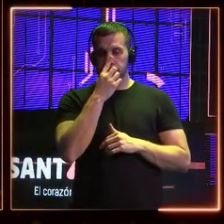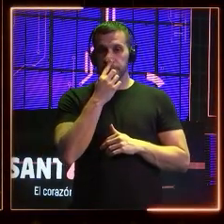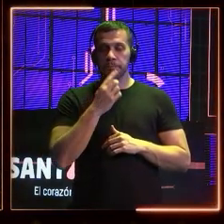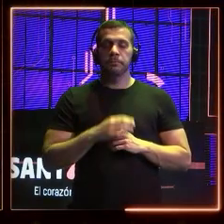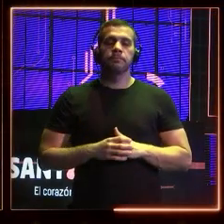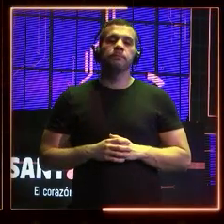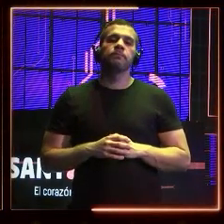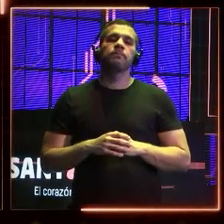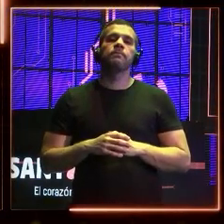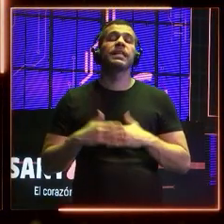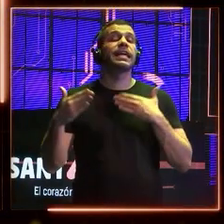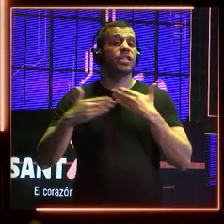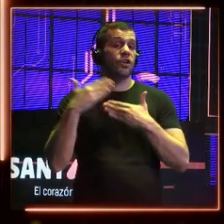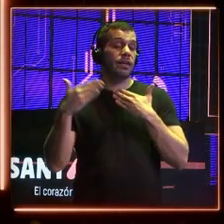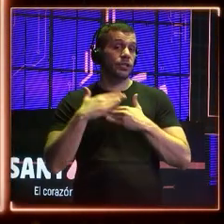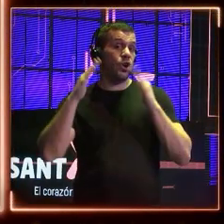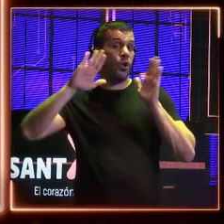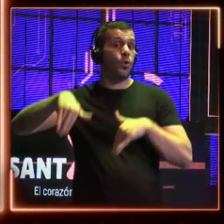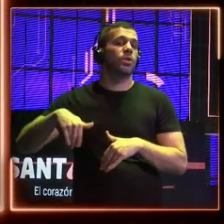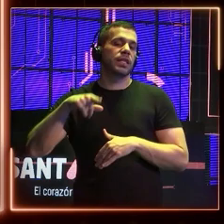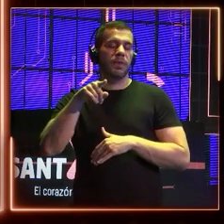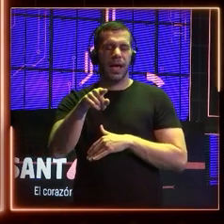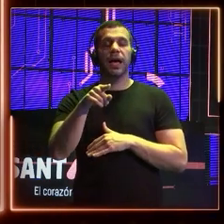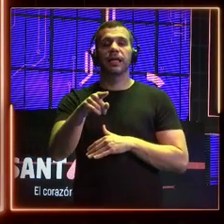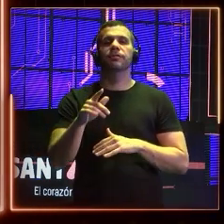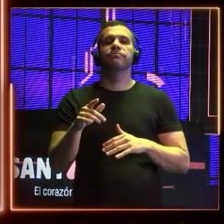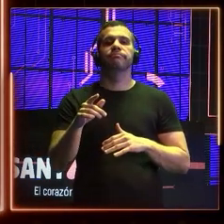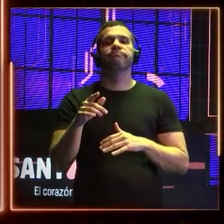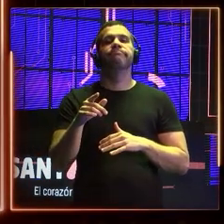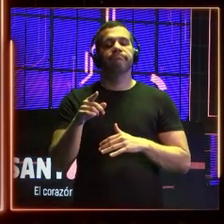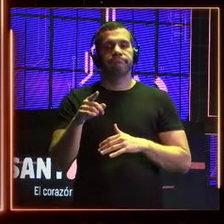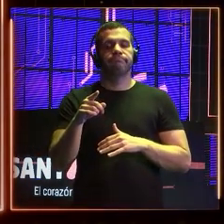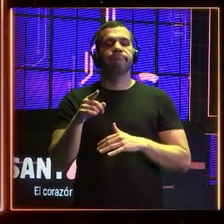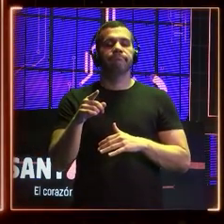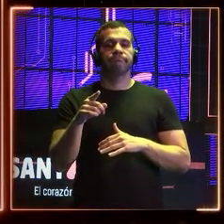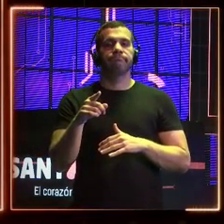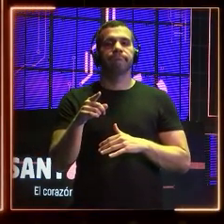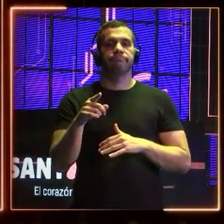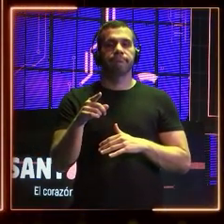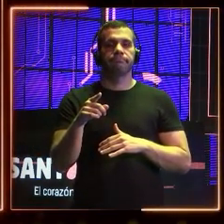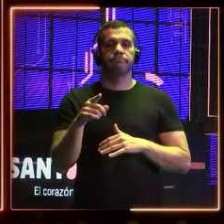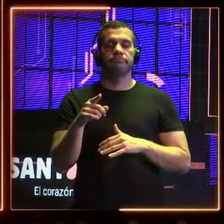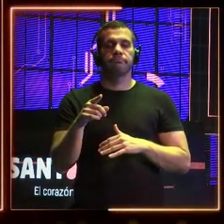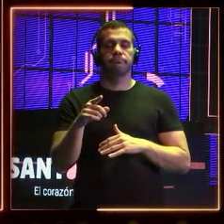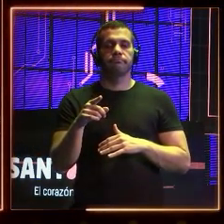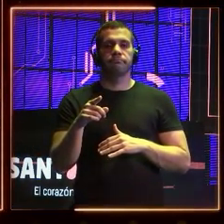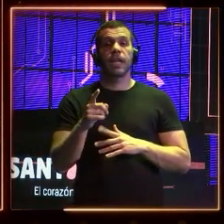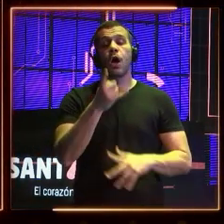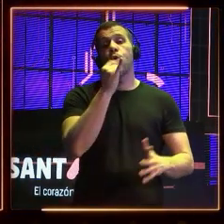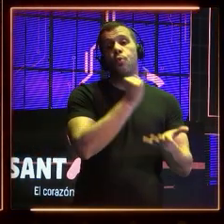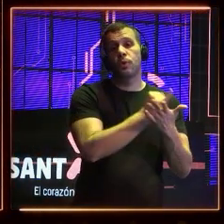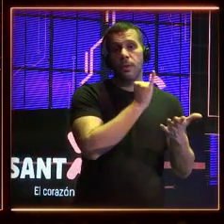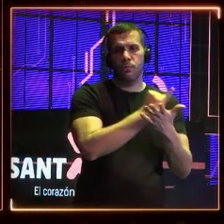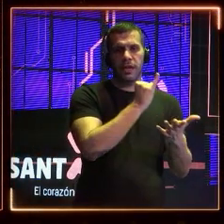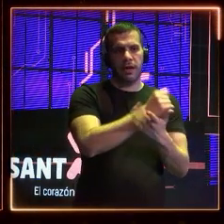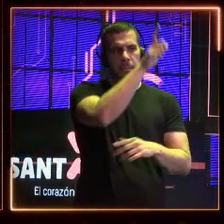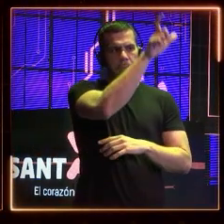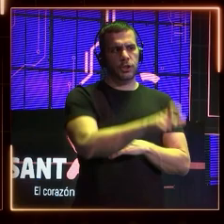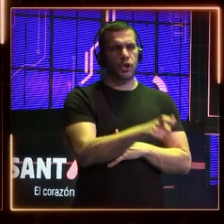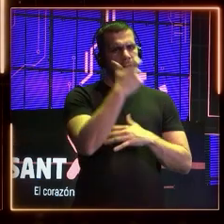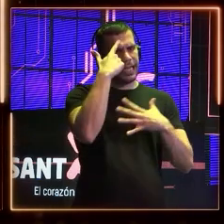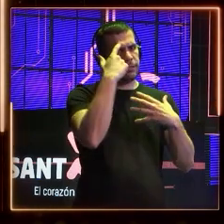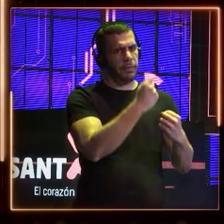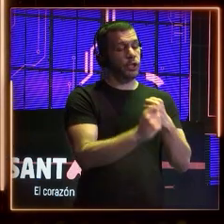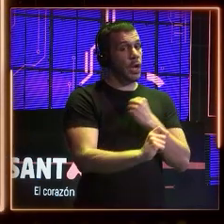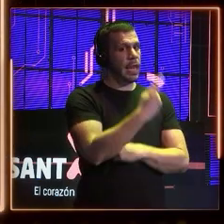Innovación que hemos traído ha superado por primera vez a a un test en el cual el ser humano más experto